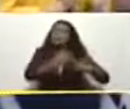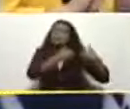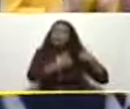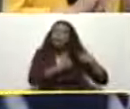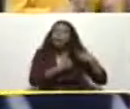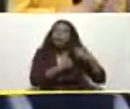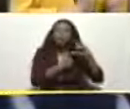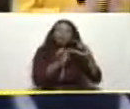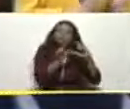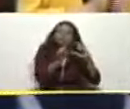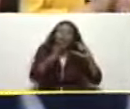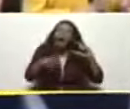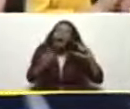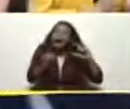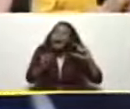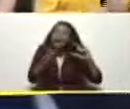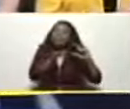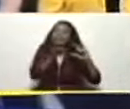con lo que tenemos.